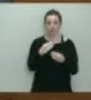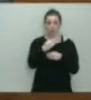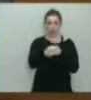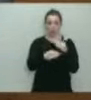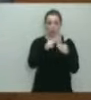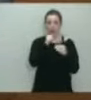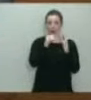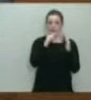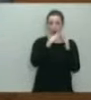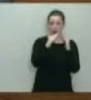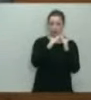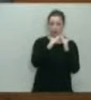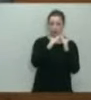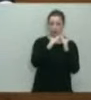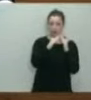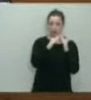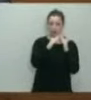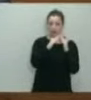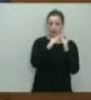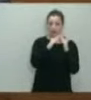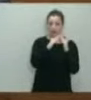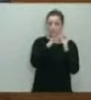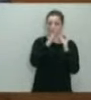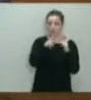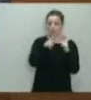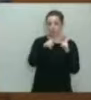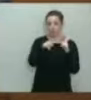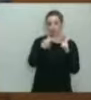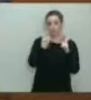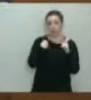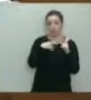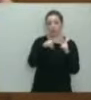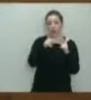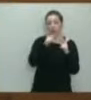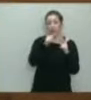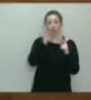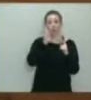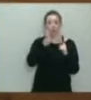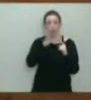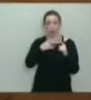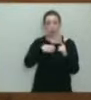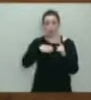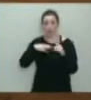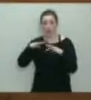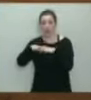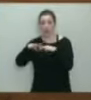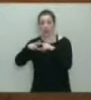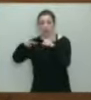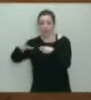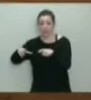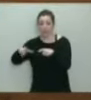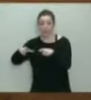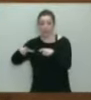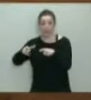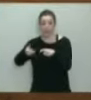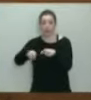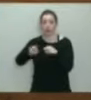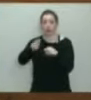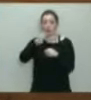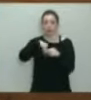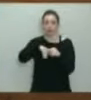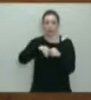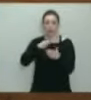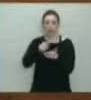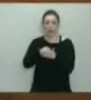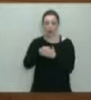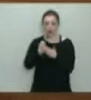domésticos, cuyo vertido posterior no pueda realizarse a través de redes públicas de alcantarillado, quedasen exentas. Lo que quedaba por definir, y